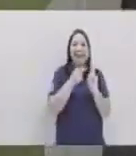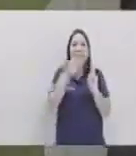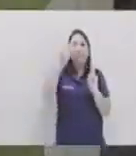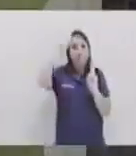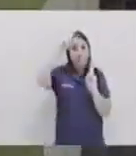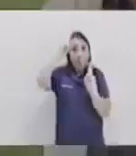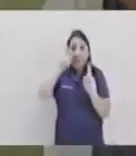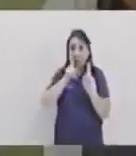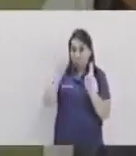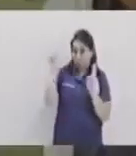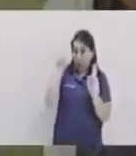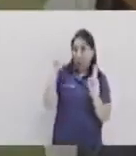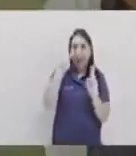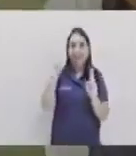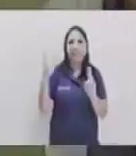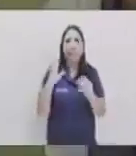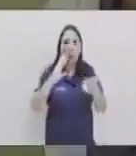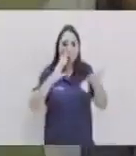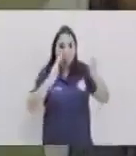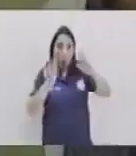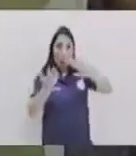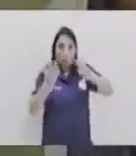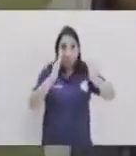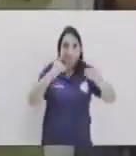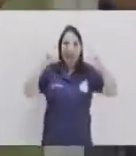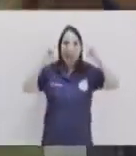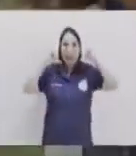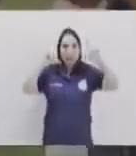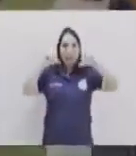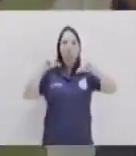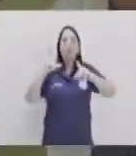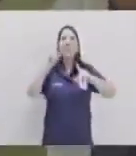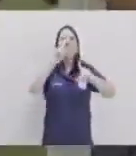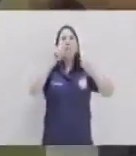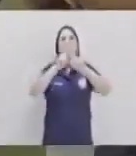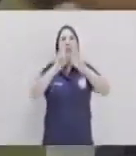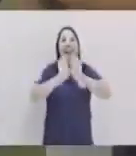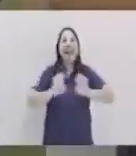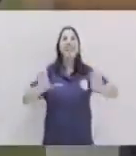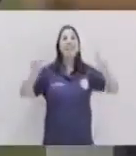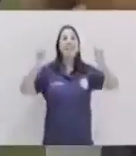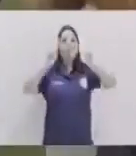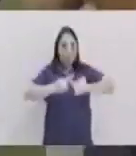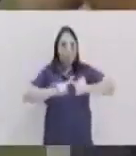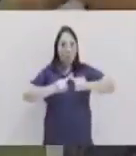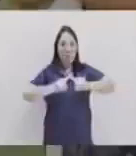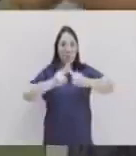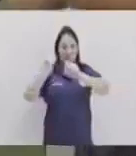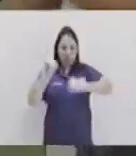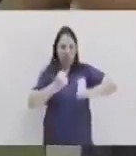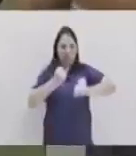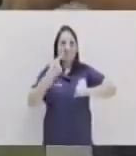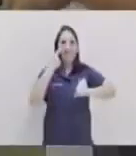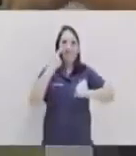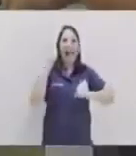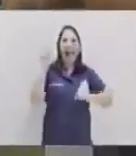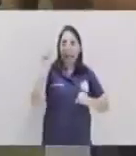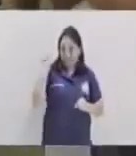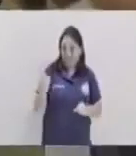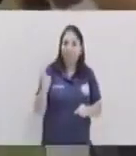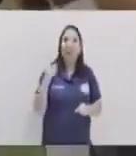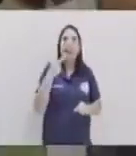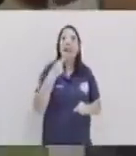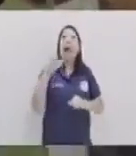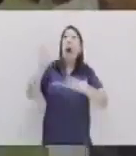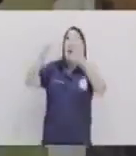Luego comparan el sol como un escudo, y un escudo sabemos que se utiliza en la guerra. Entonces acá están invocando al sol desde un